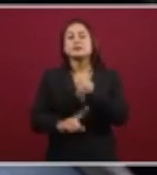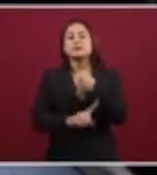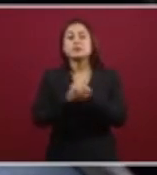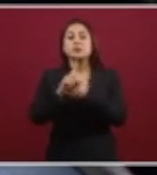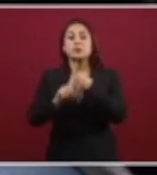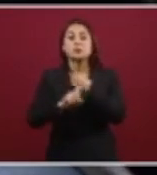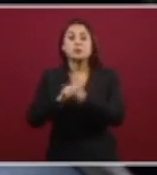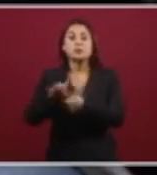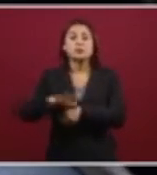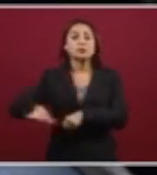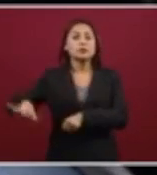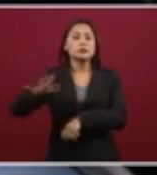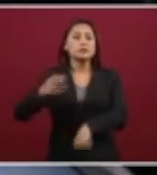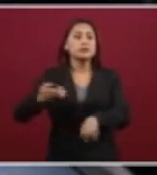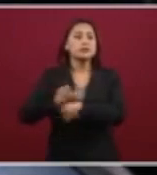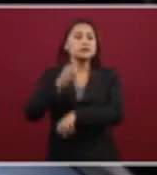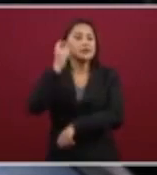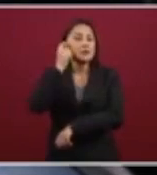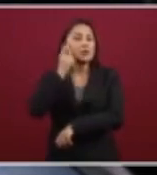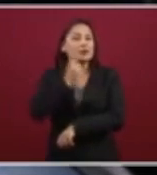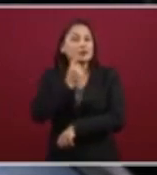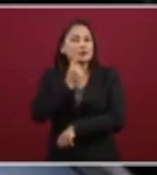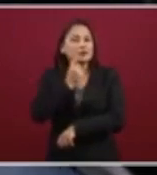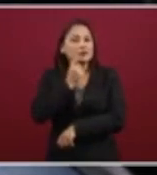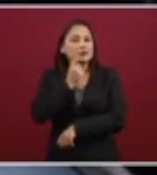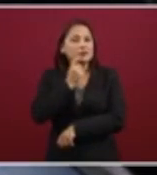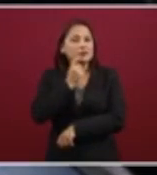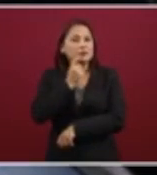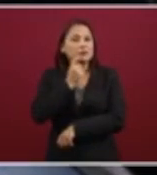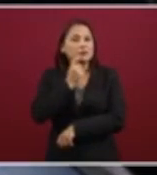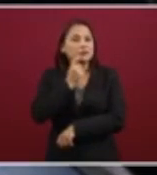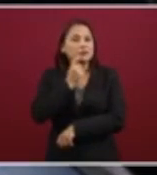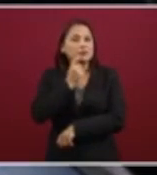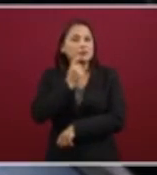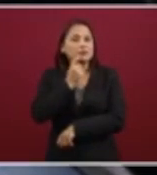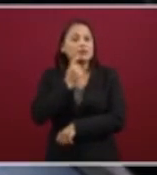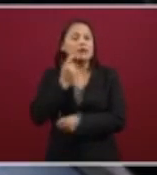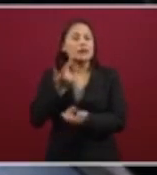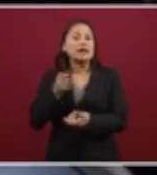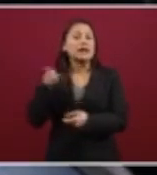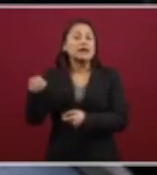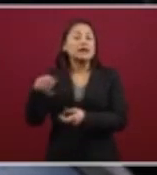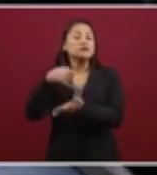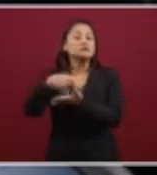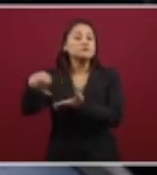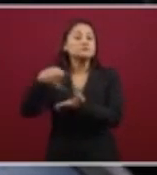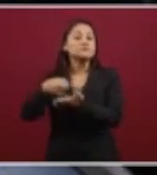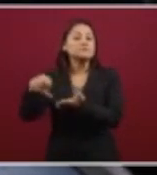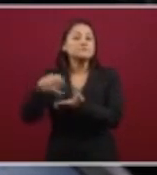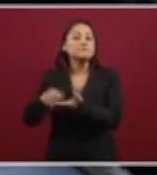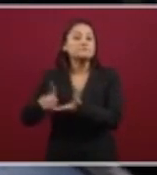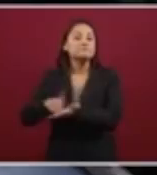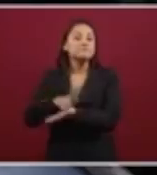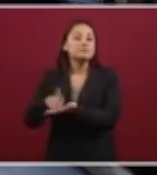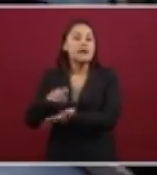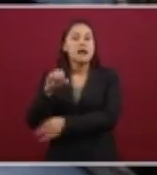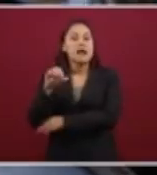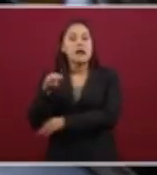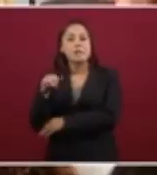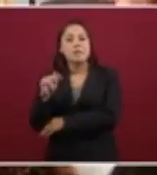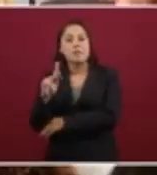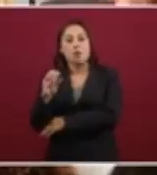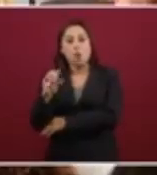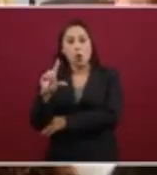Guerrero en convertir a México en uno de los principales líderes de amapola a nivel mundial. La